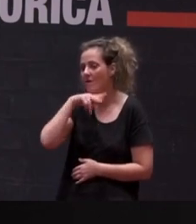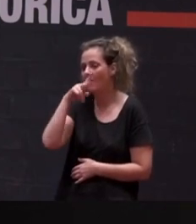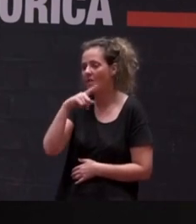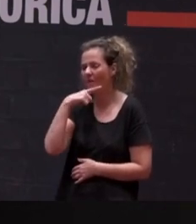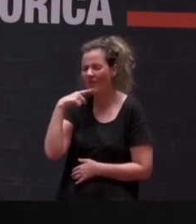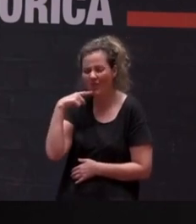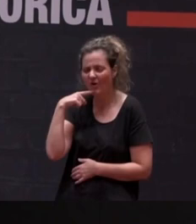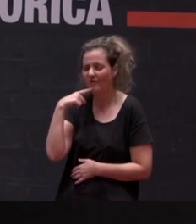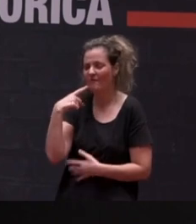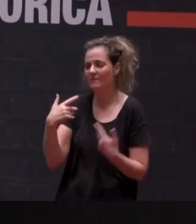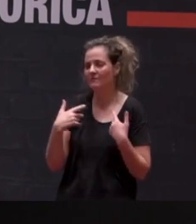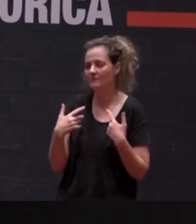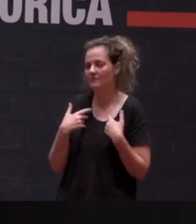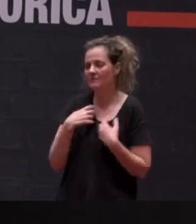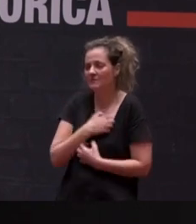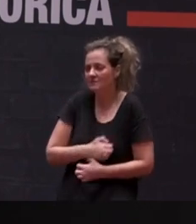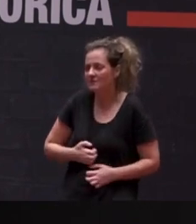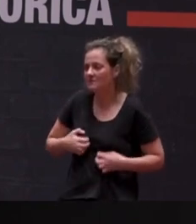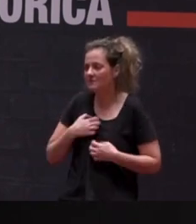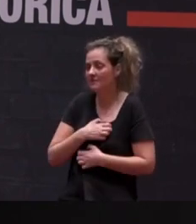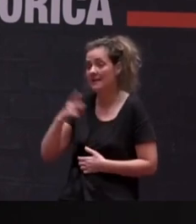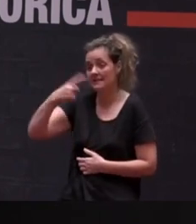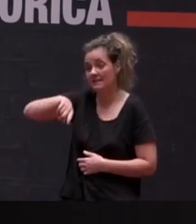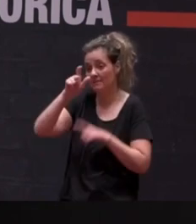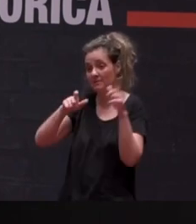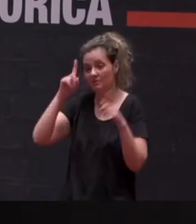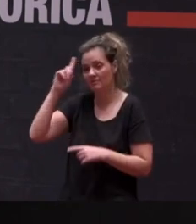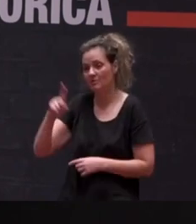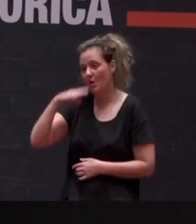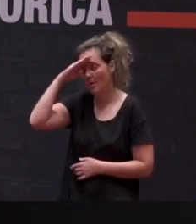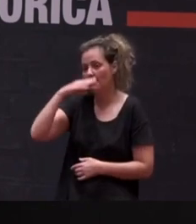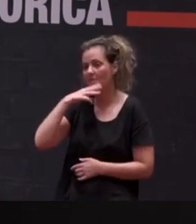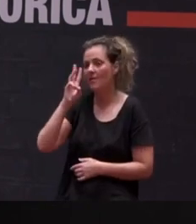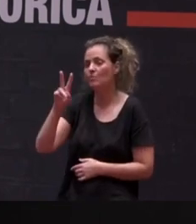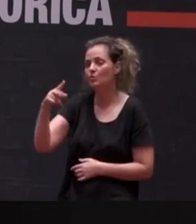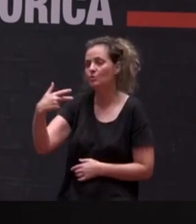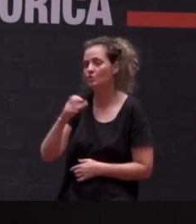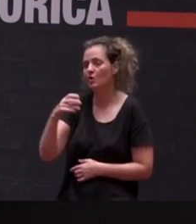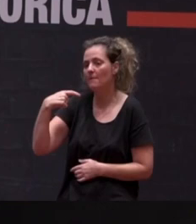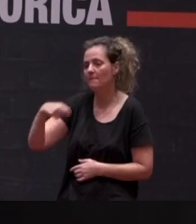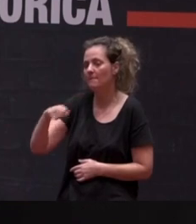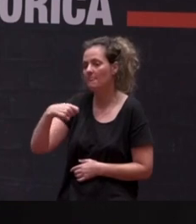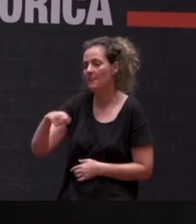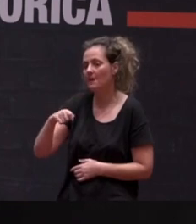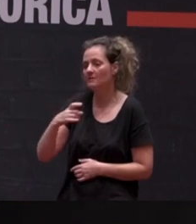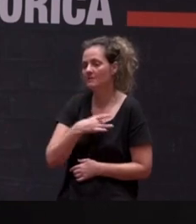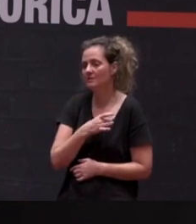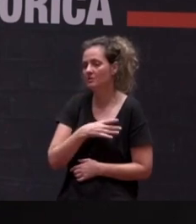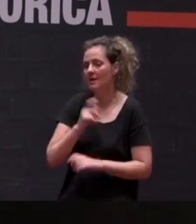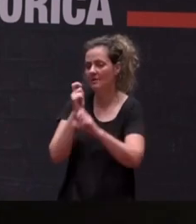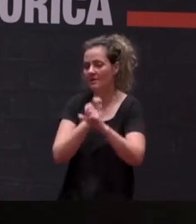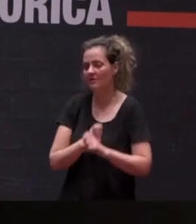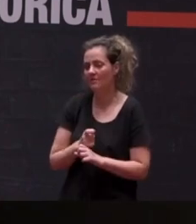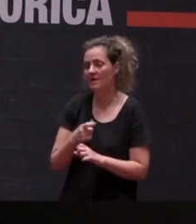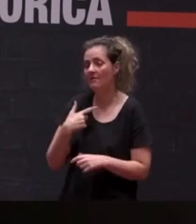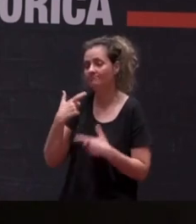dor que lle provía nas entrañas. E, pois, alguén non o sabe, o pai de Pucho era o presidente do Sindicato de Canteiros, da CNT